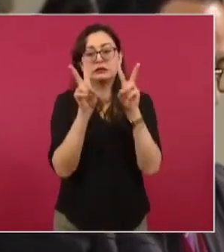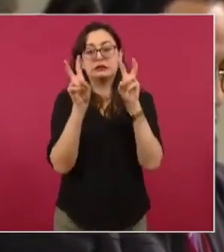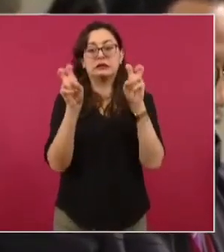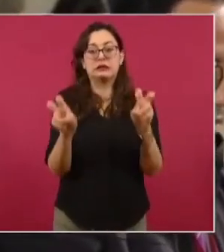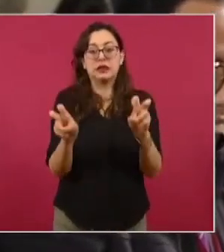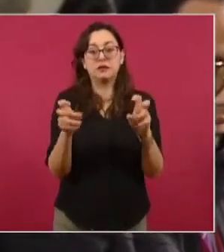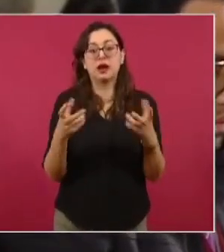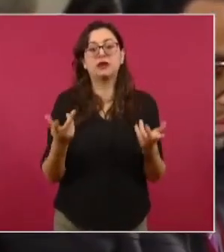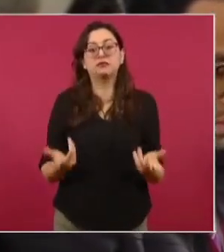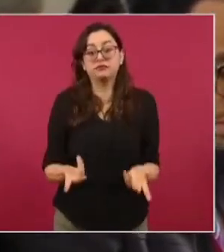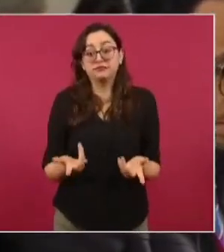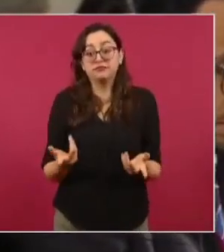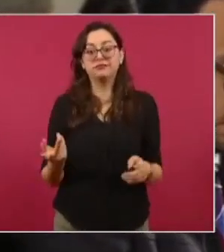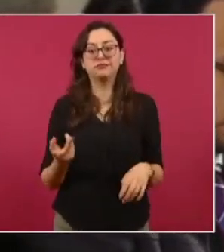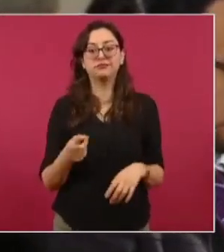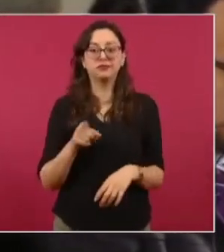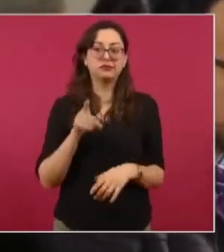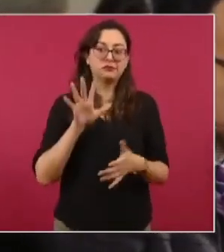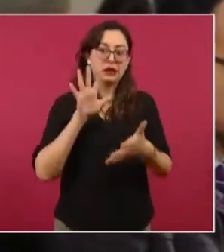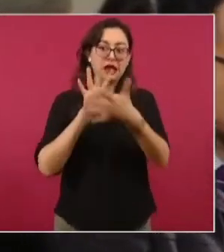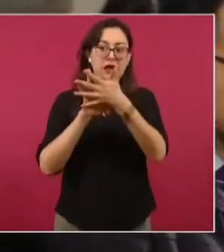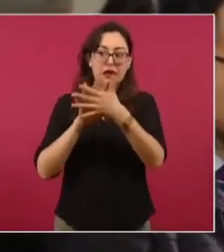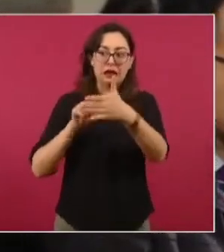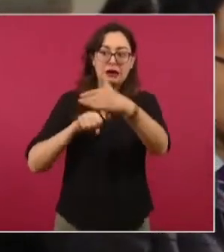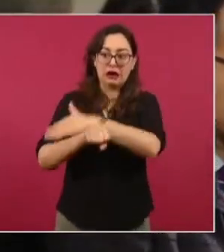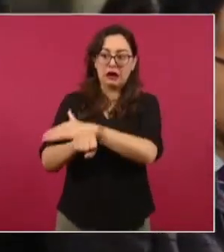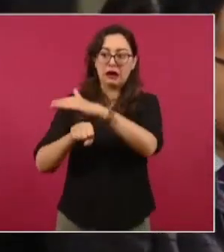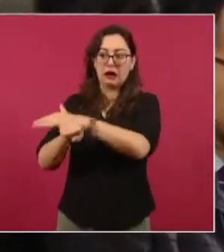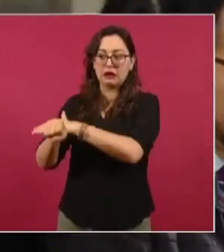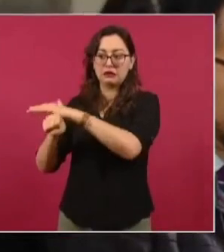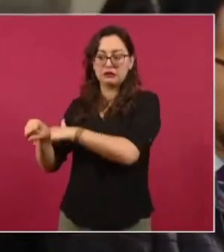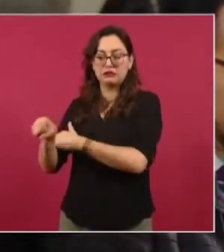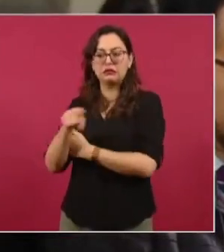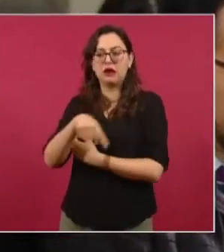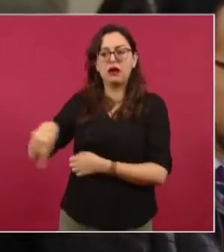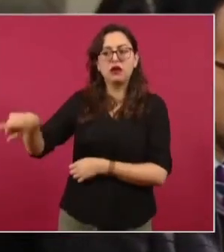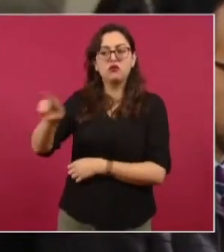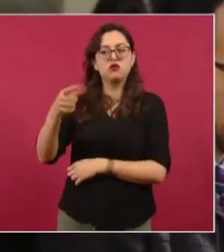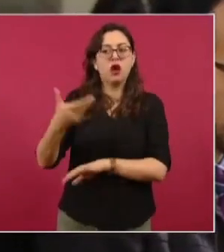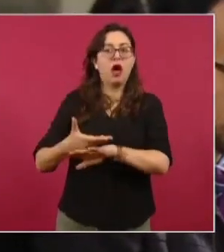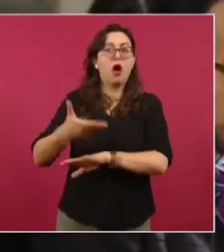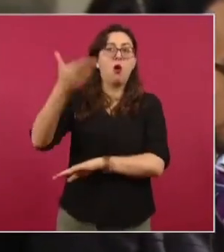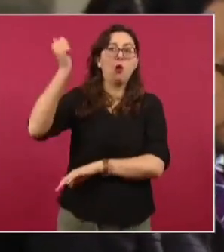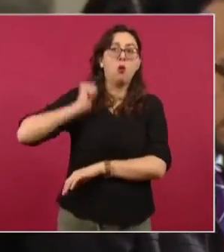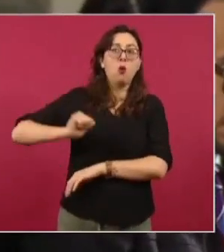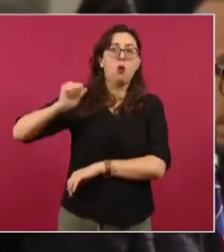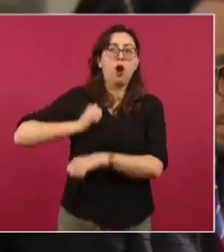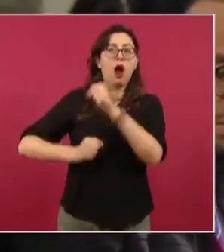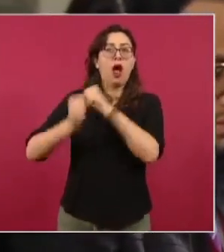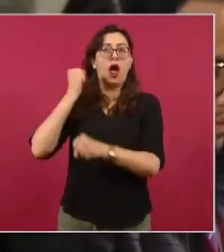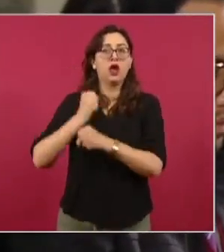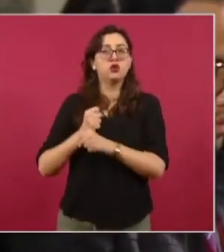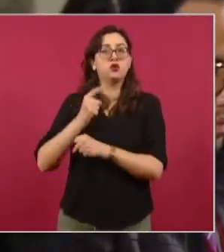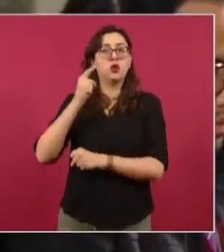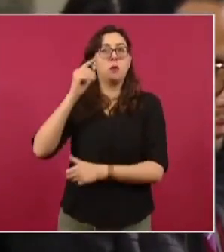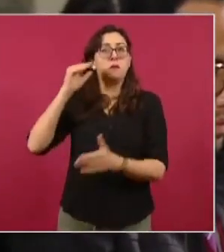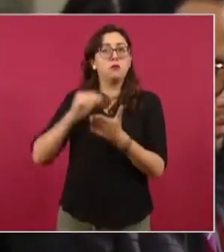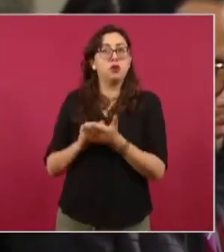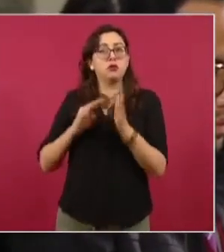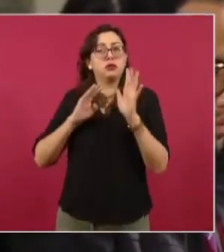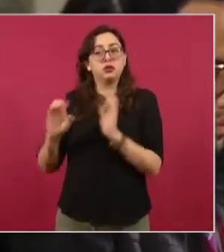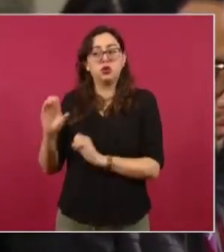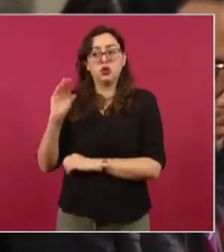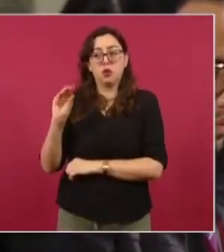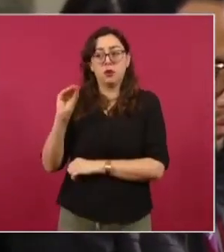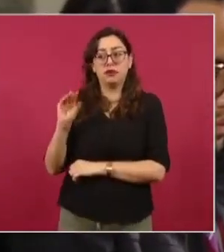presos políticos de Aguas Blancas este acontecimiento del 28 de junio del 95 hablando